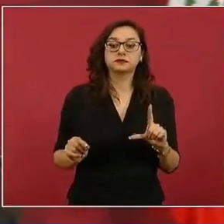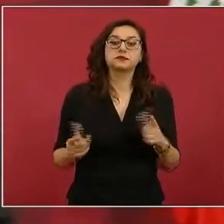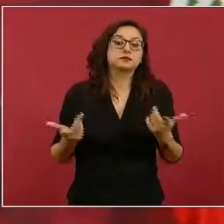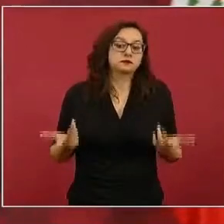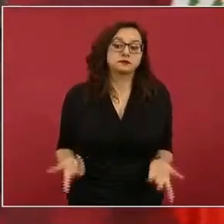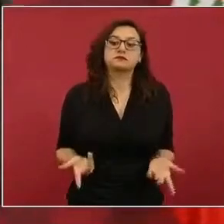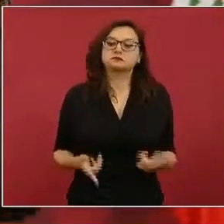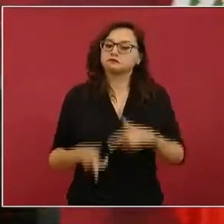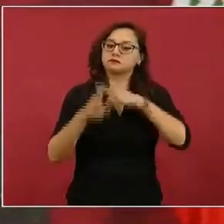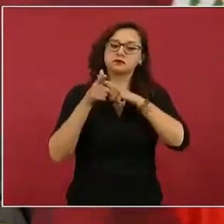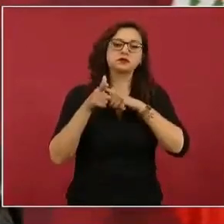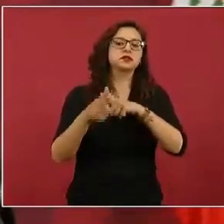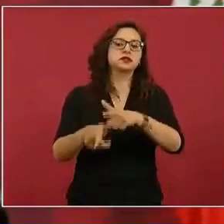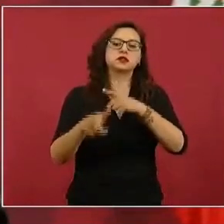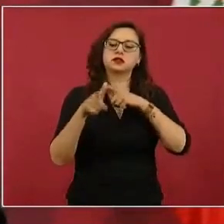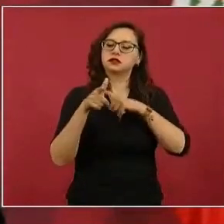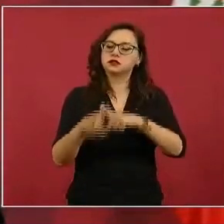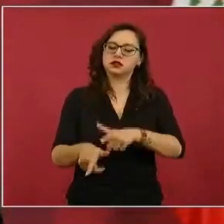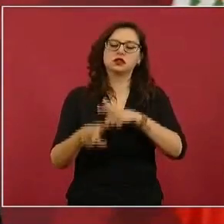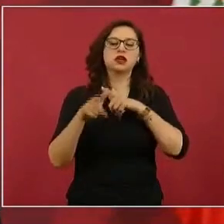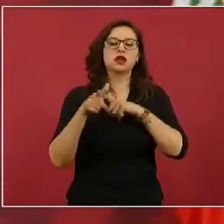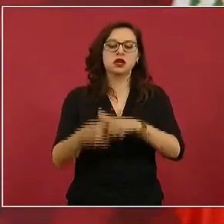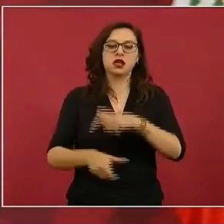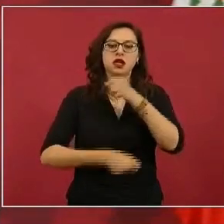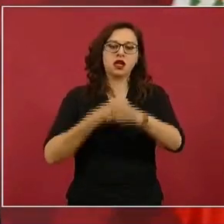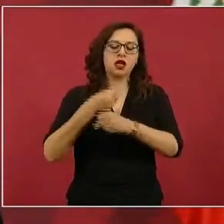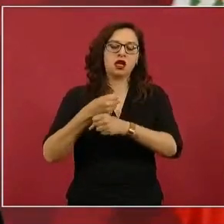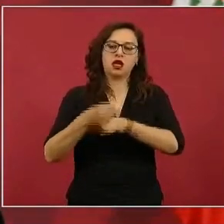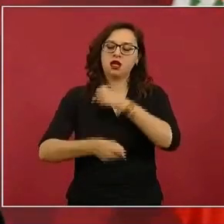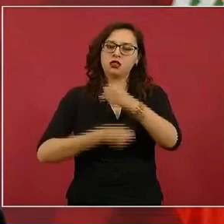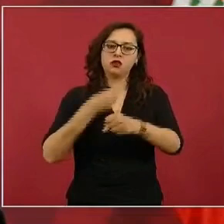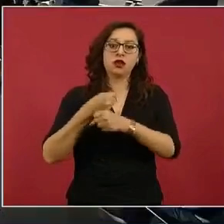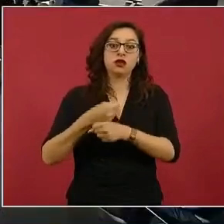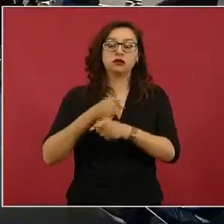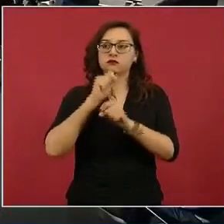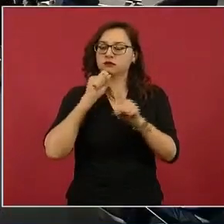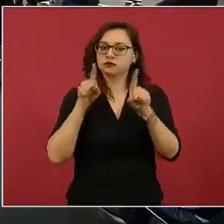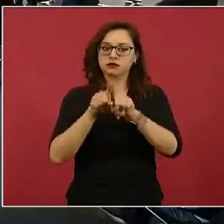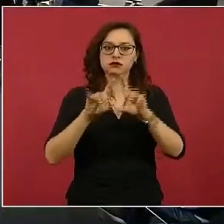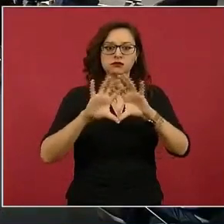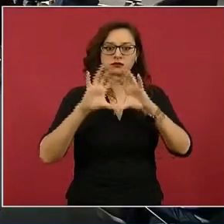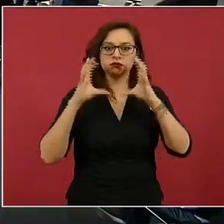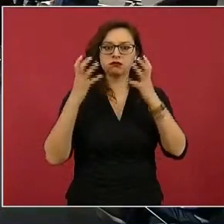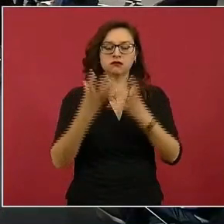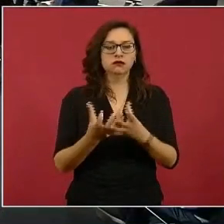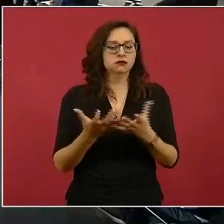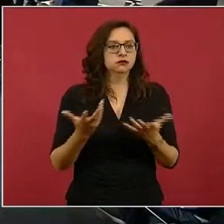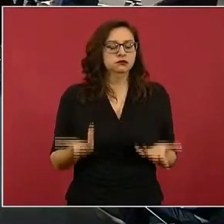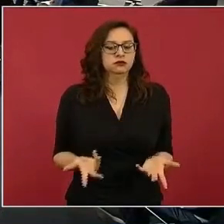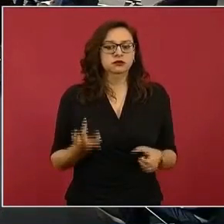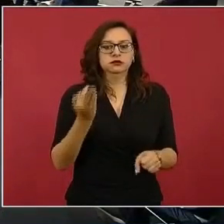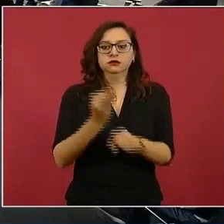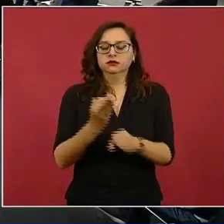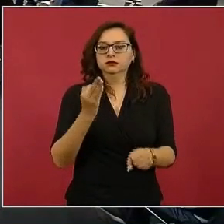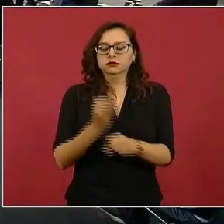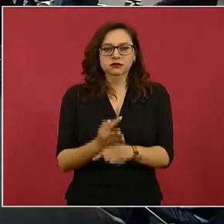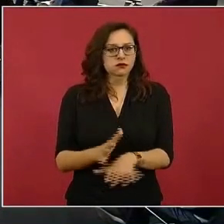se mantuvo durante mucho tiempo y en el mundo. Por eso estamos viviendo un